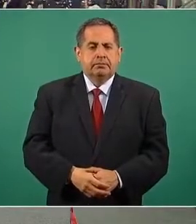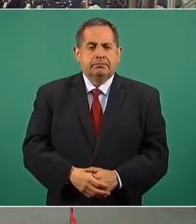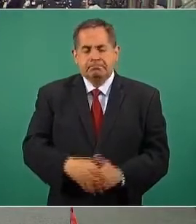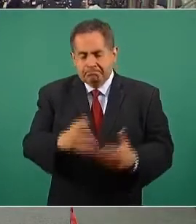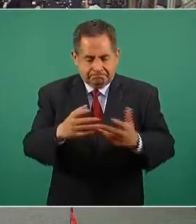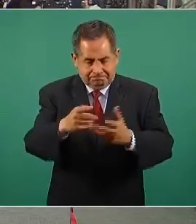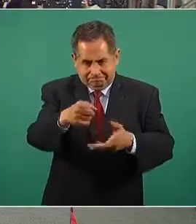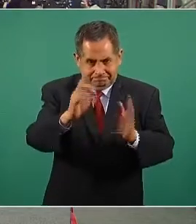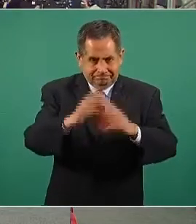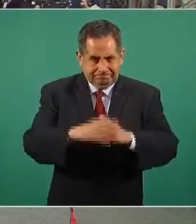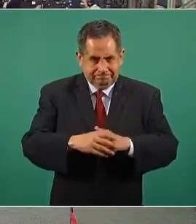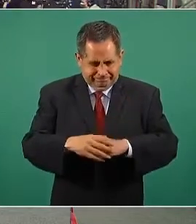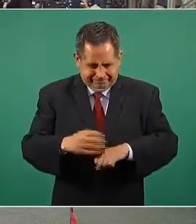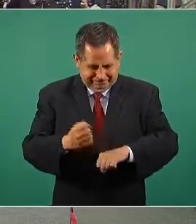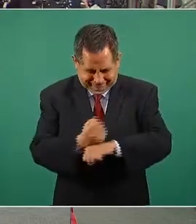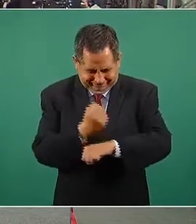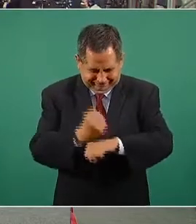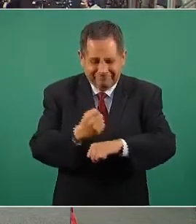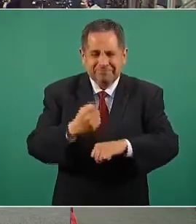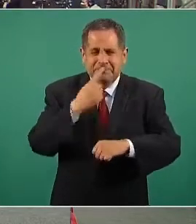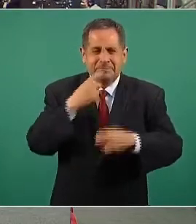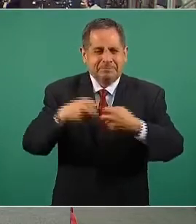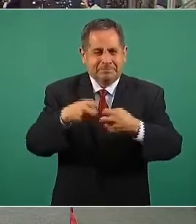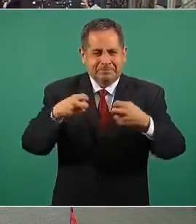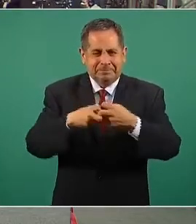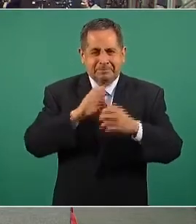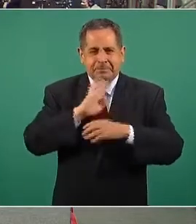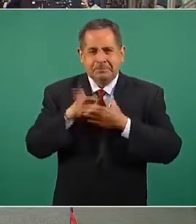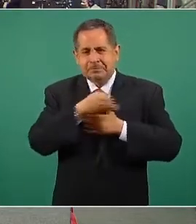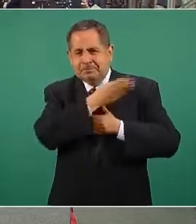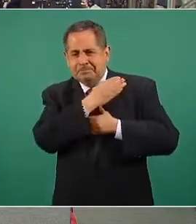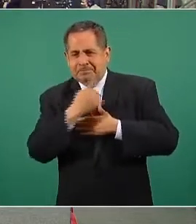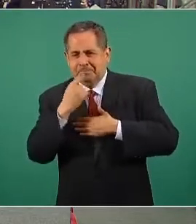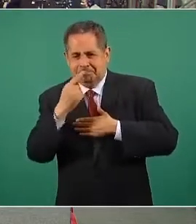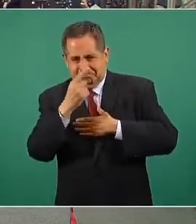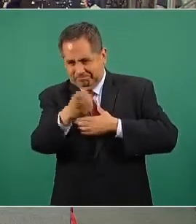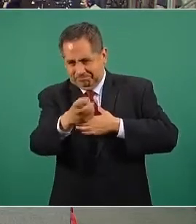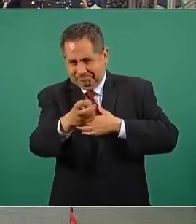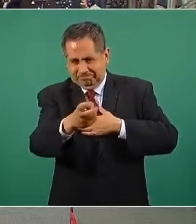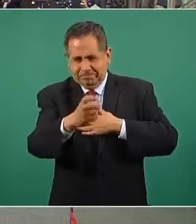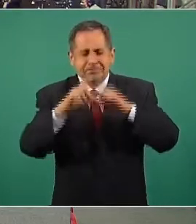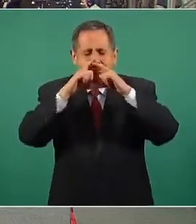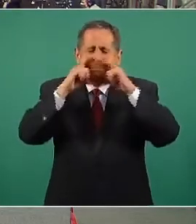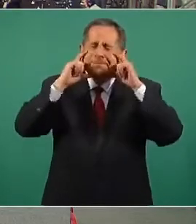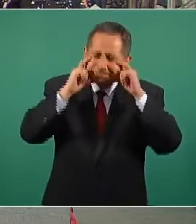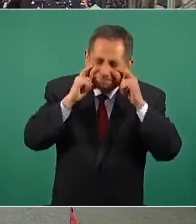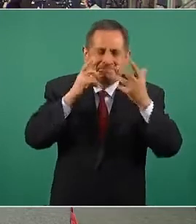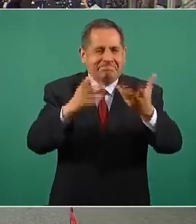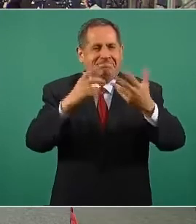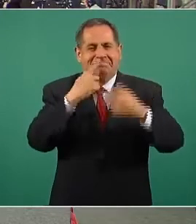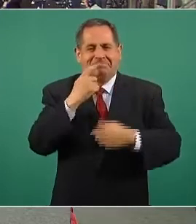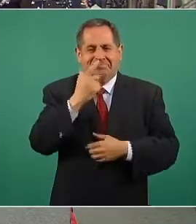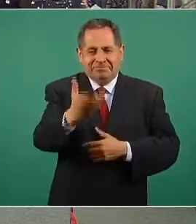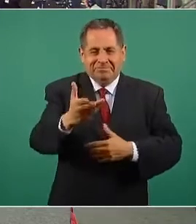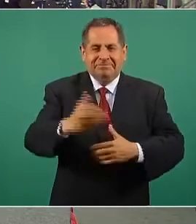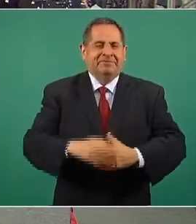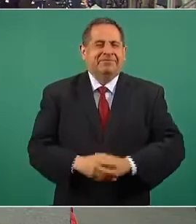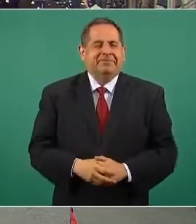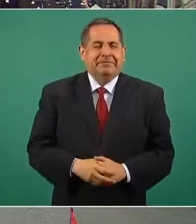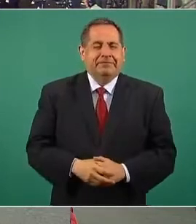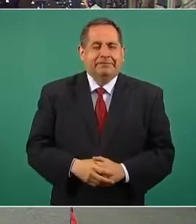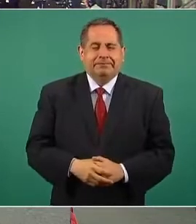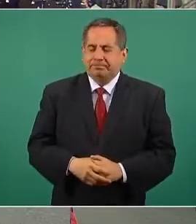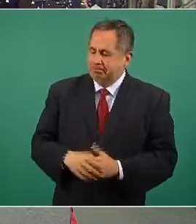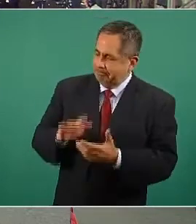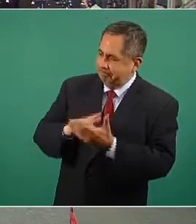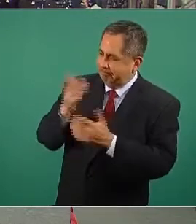Bueno, tenis rojos y bufanda roja y cubrebocas rojo. Gracias,